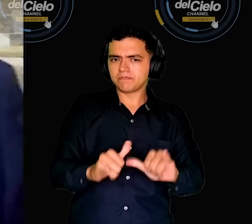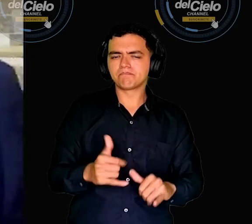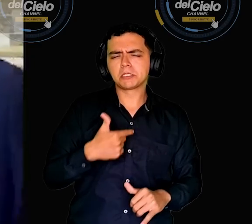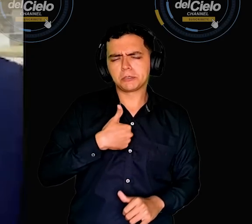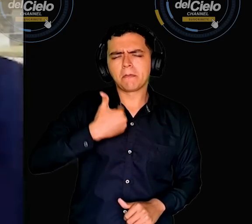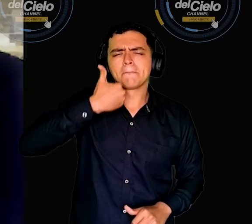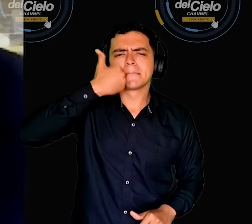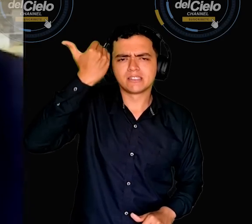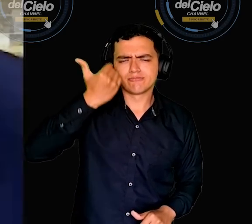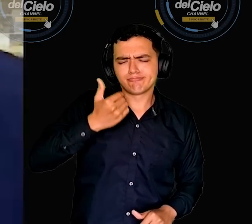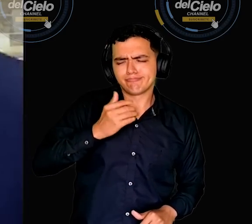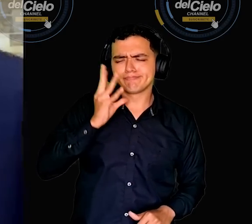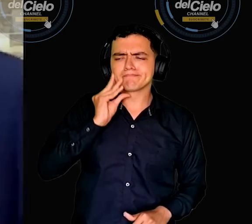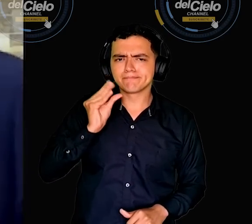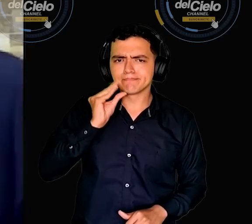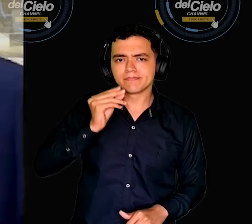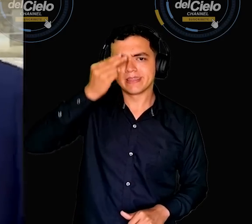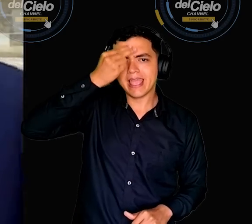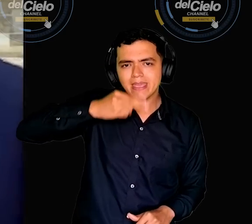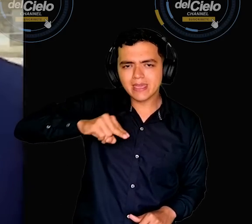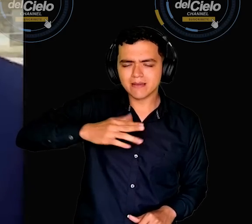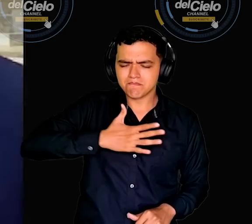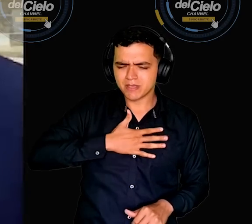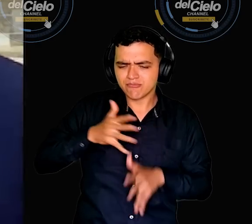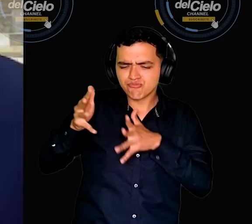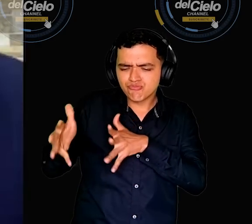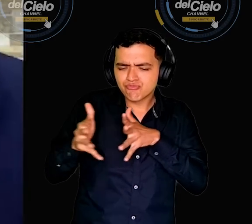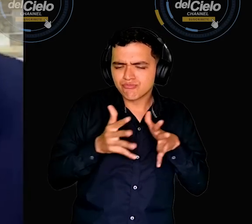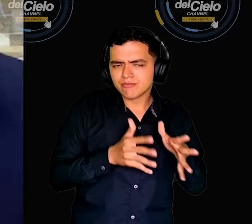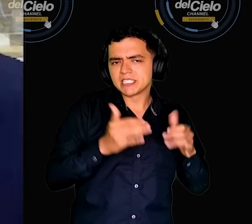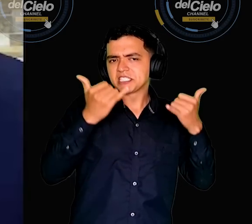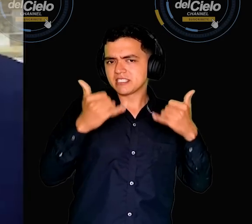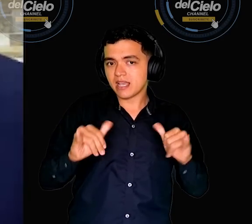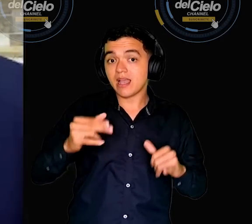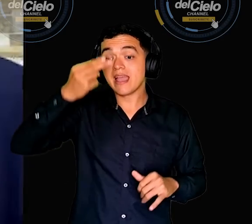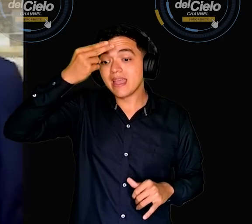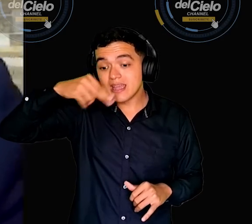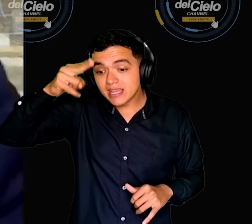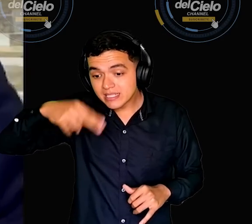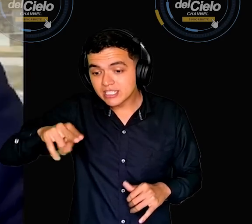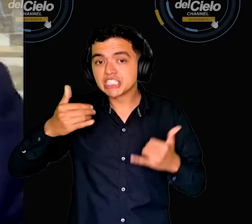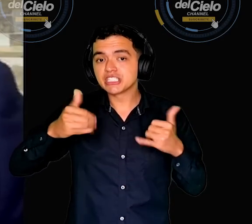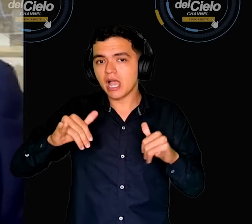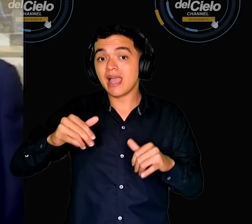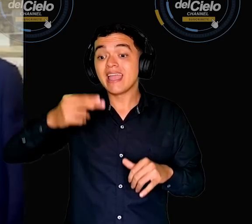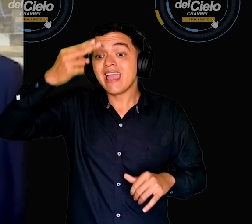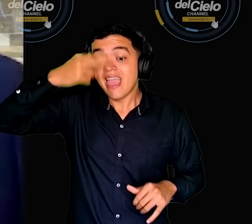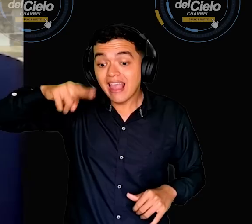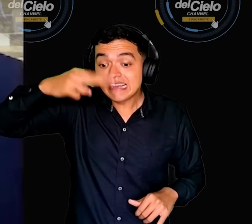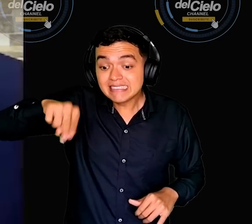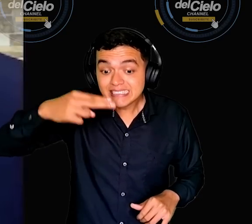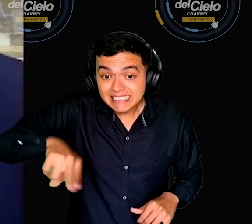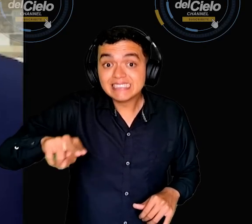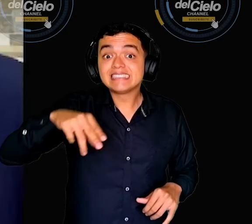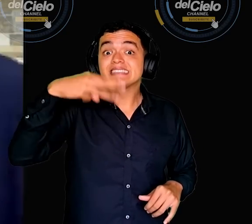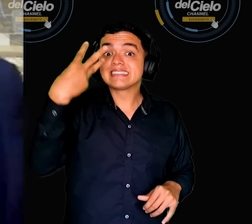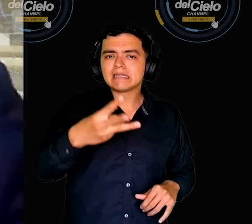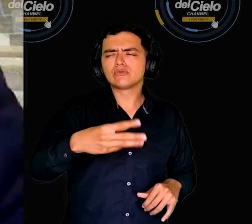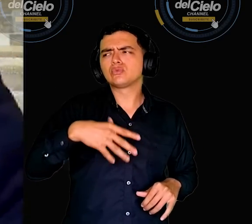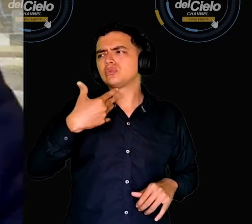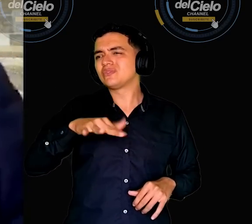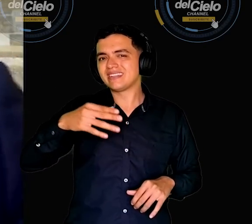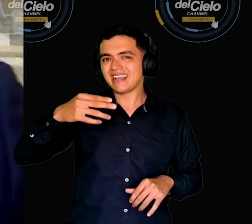tenemos en cuenta hasta que construyen, entonces vamos a conseguir un hogar que permanece. Uno no puede